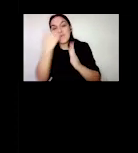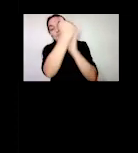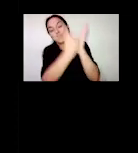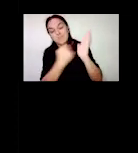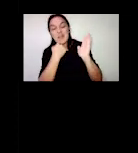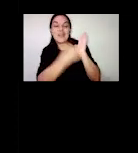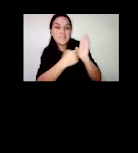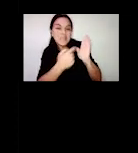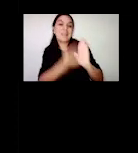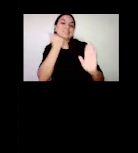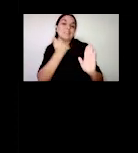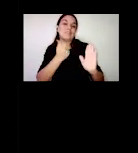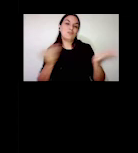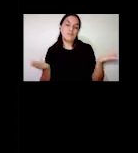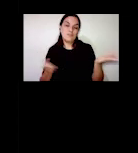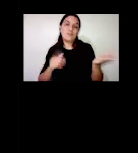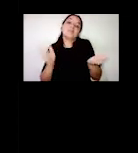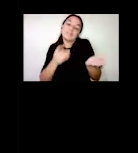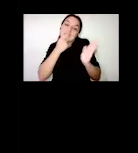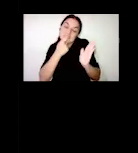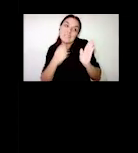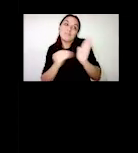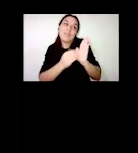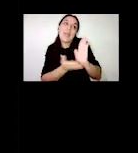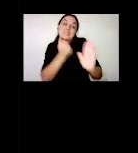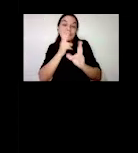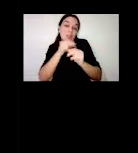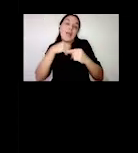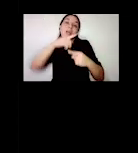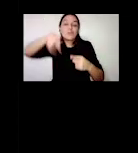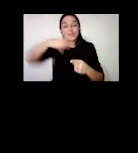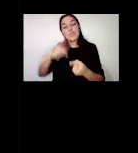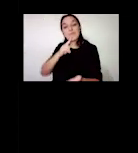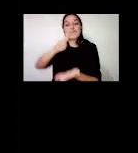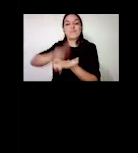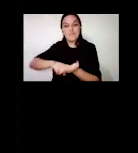está todo grabado. Ya el año pasado, el aplicativo,